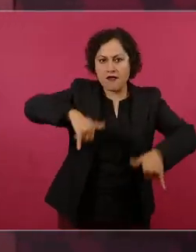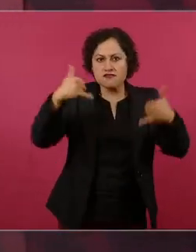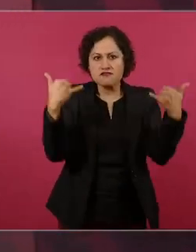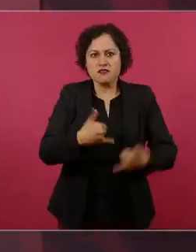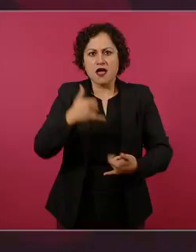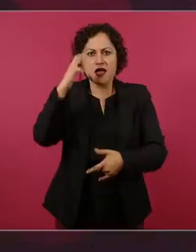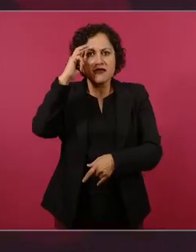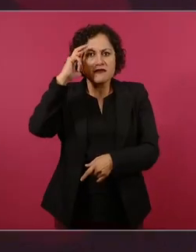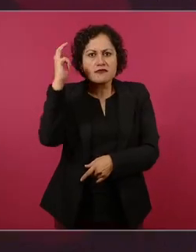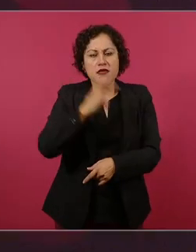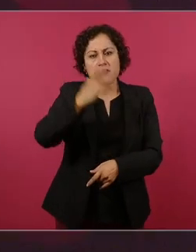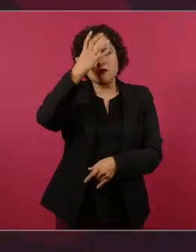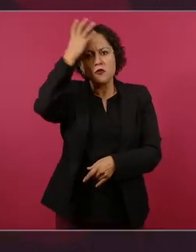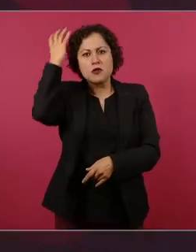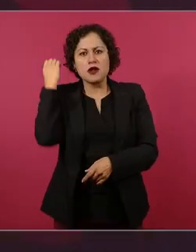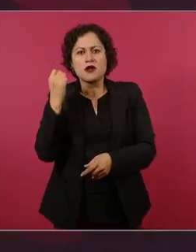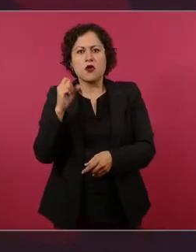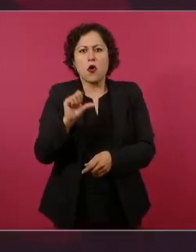Hidalgo, Morelos.